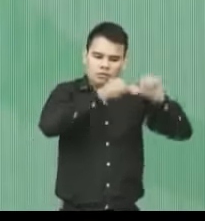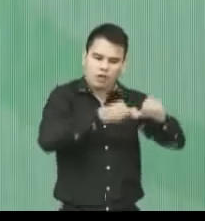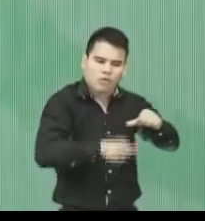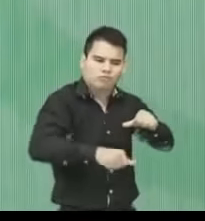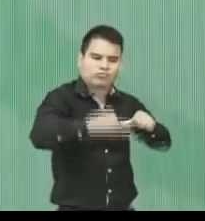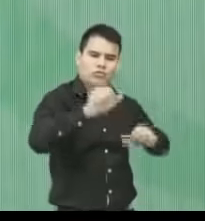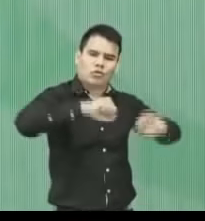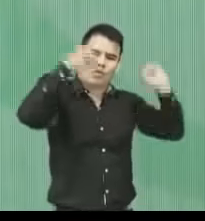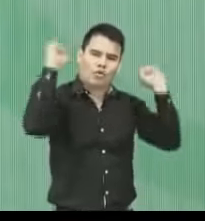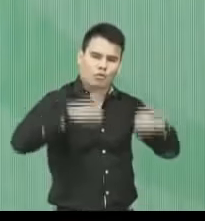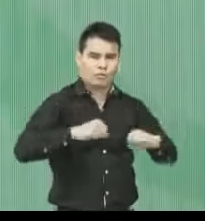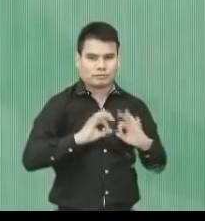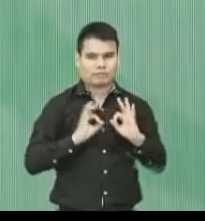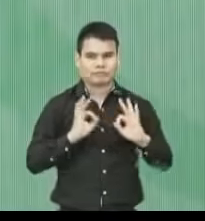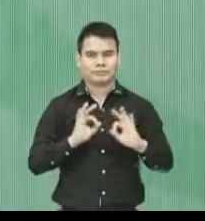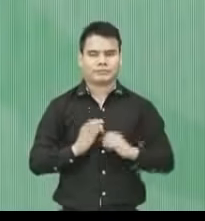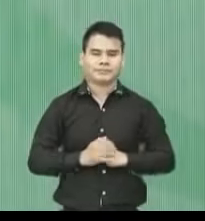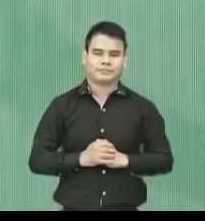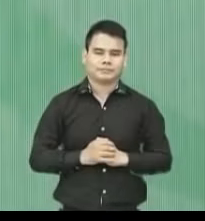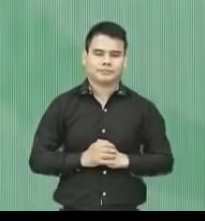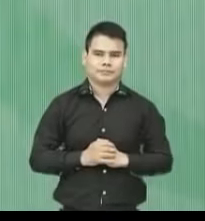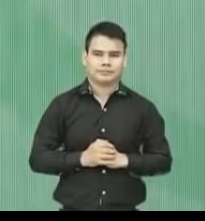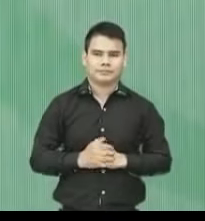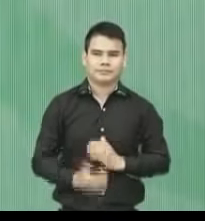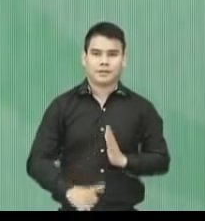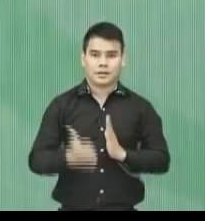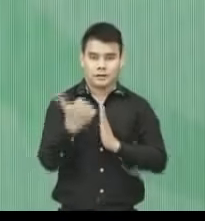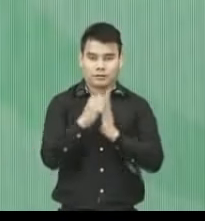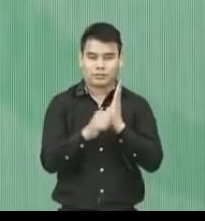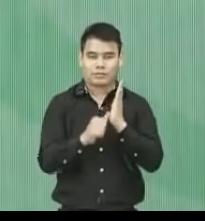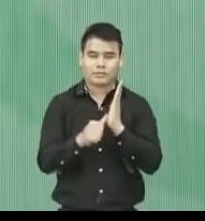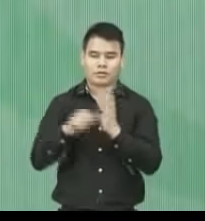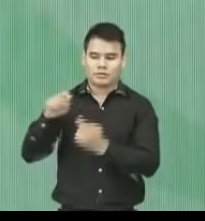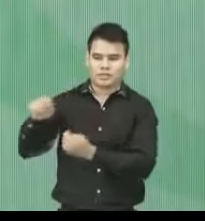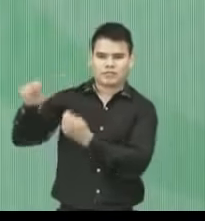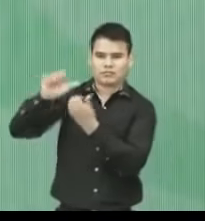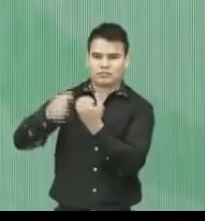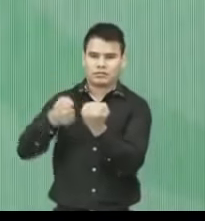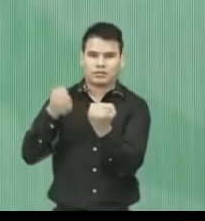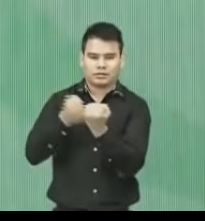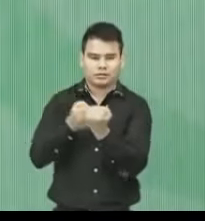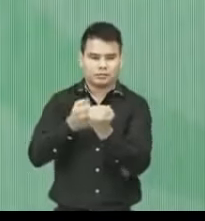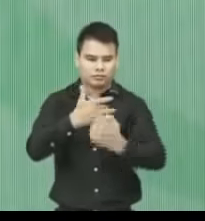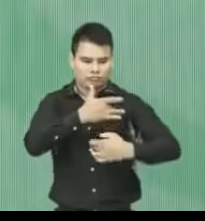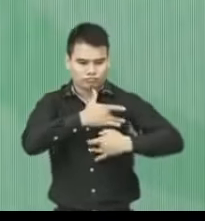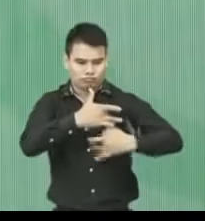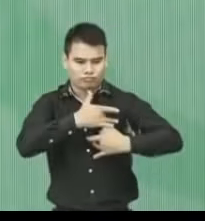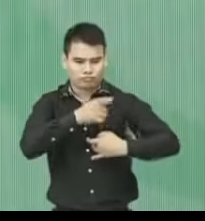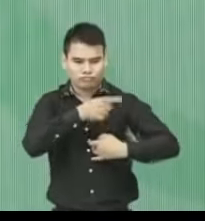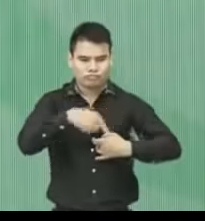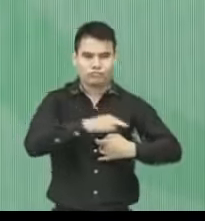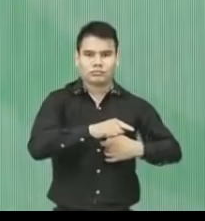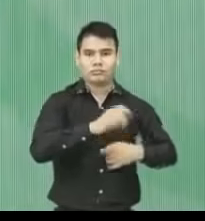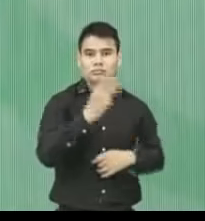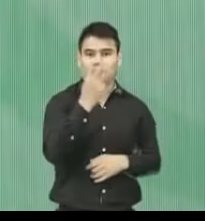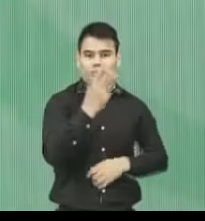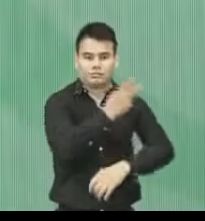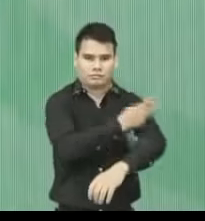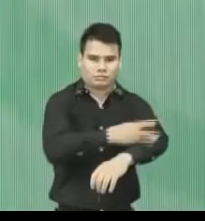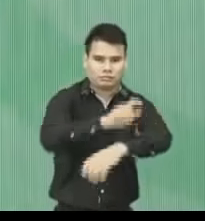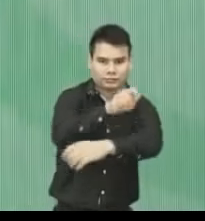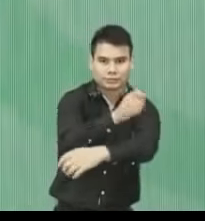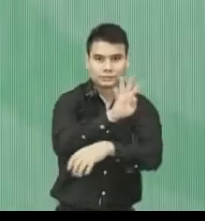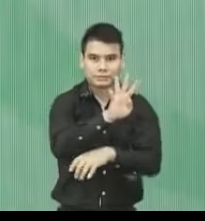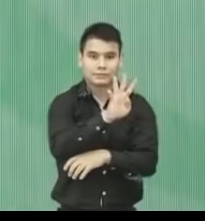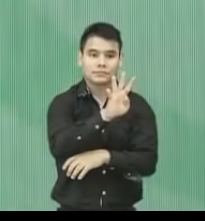formación que usa que el programa del ingreso solidario que le llega hoy a 3.4 millones de colombianos